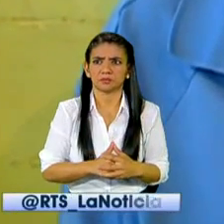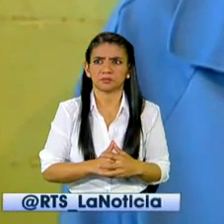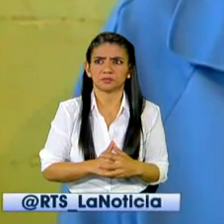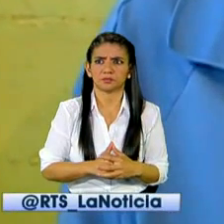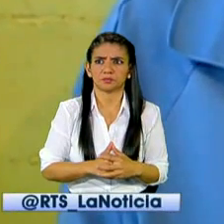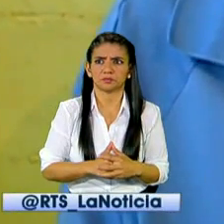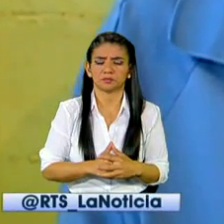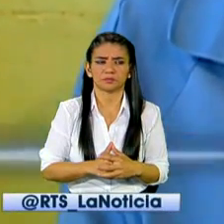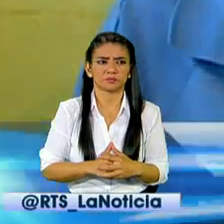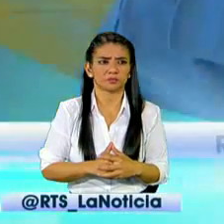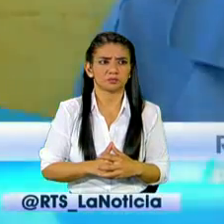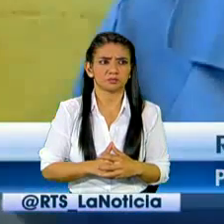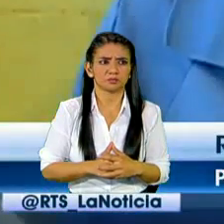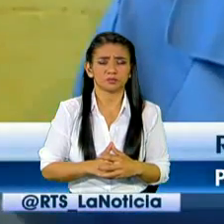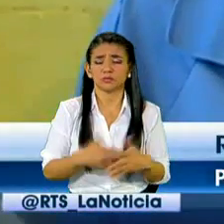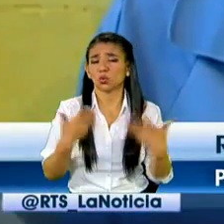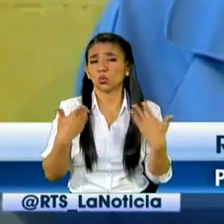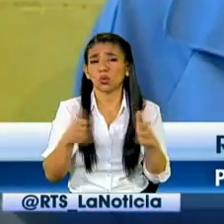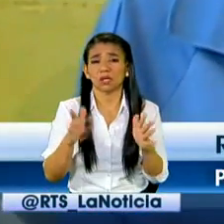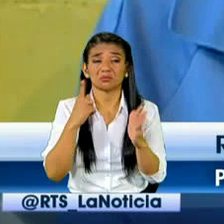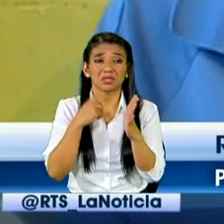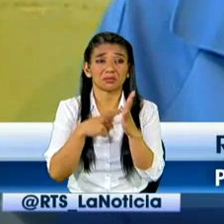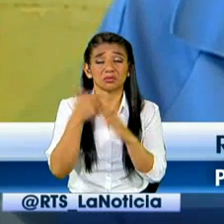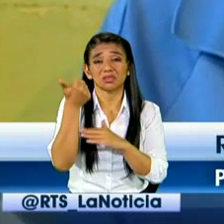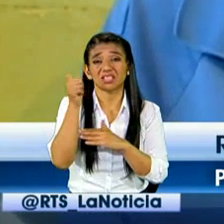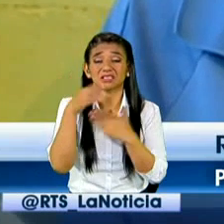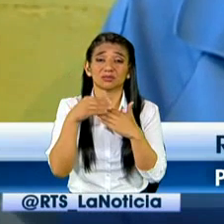para nosotros $10, $20